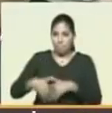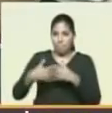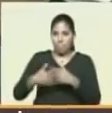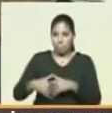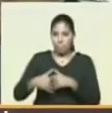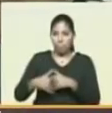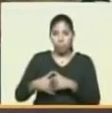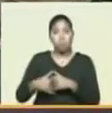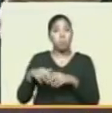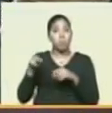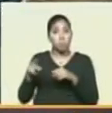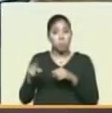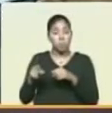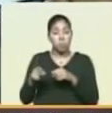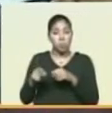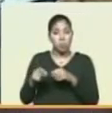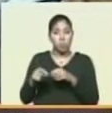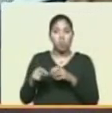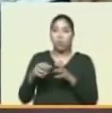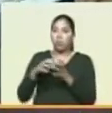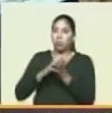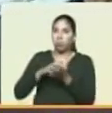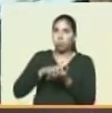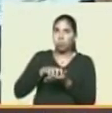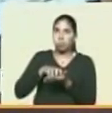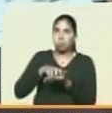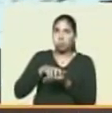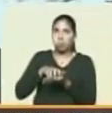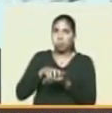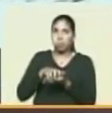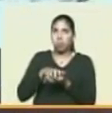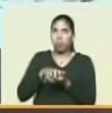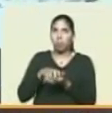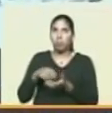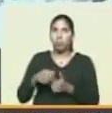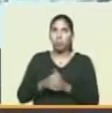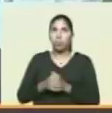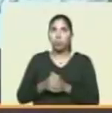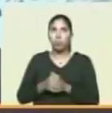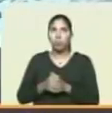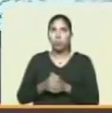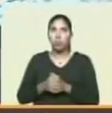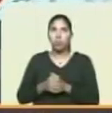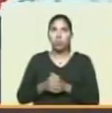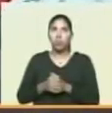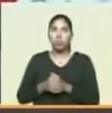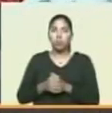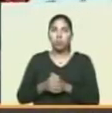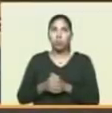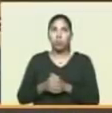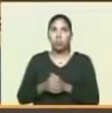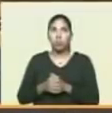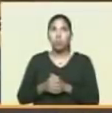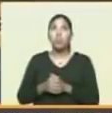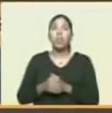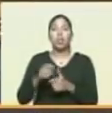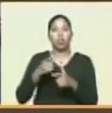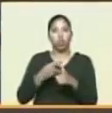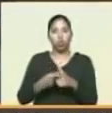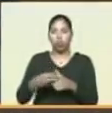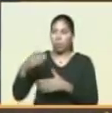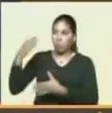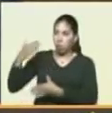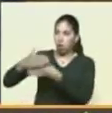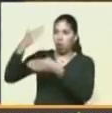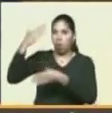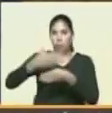sustrato gelatinoso requerido para producir esta semilla. En el marco de ese bloqueo se crea